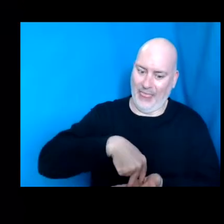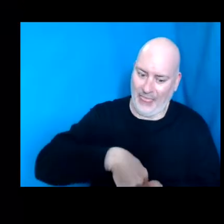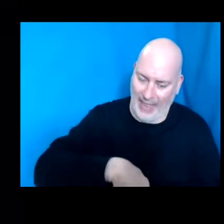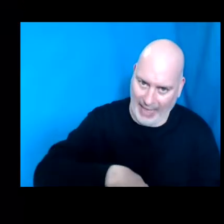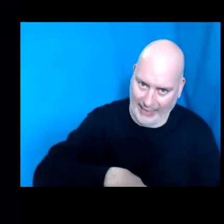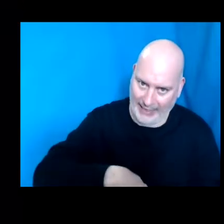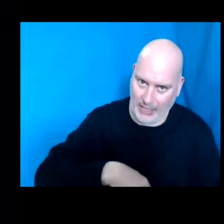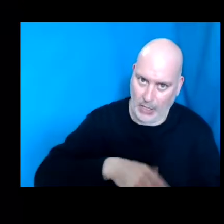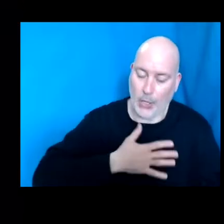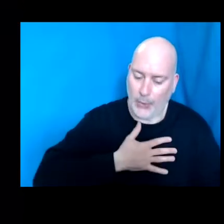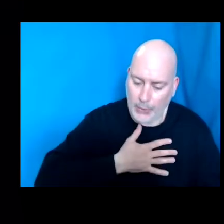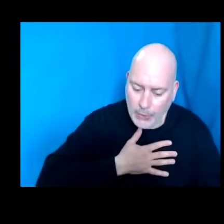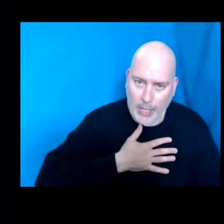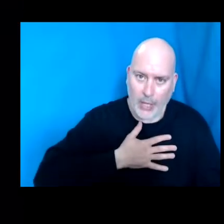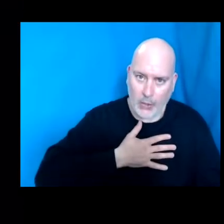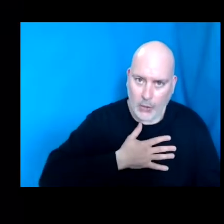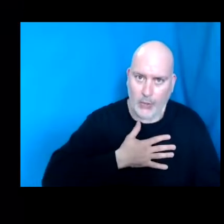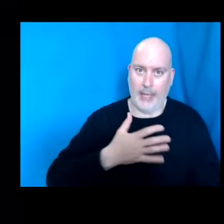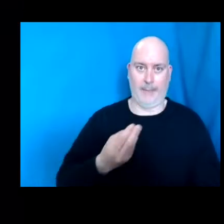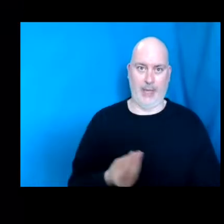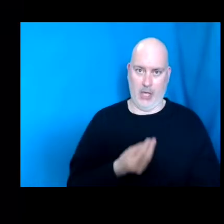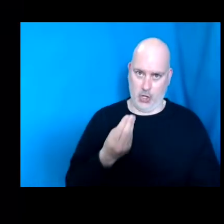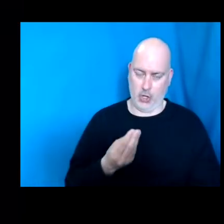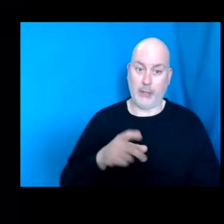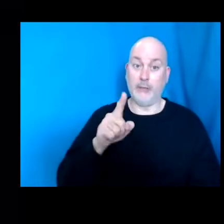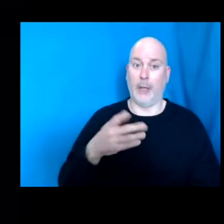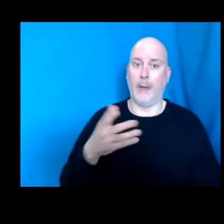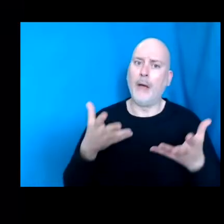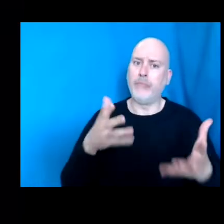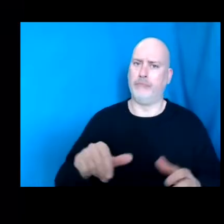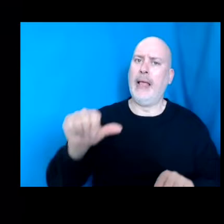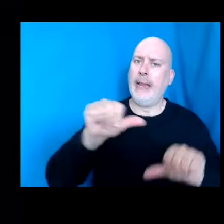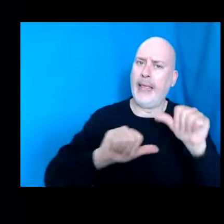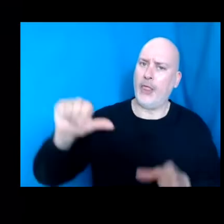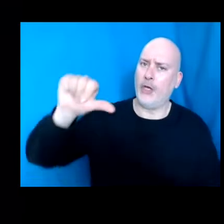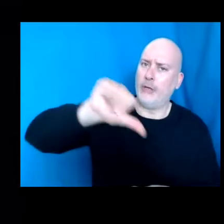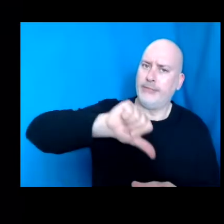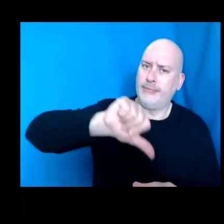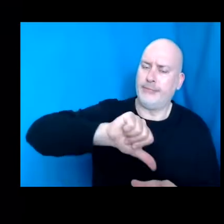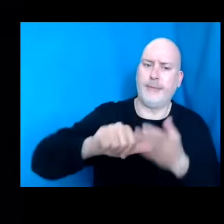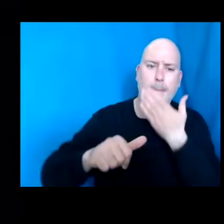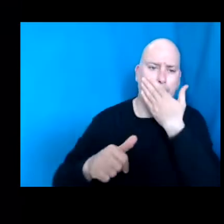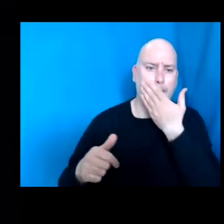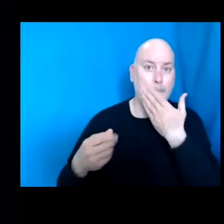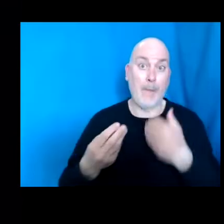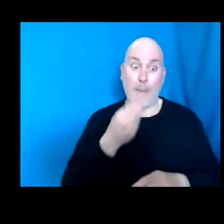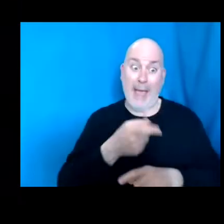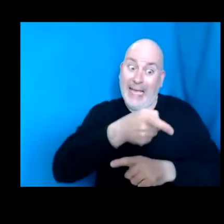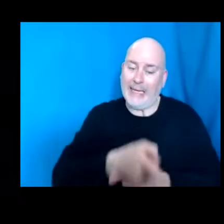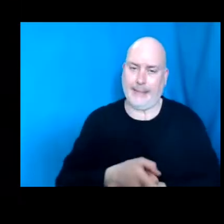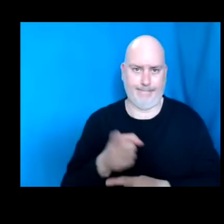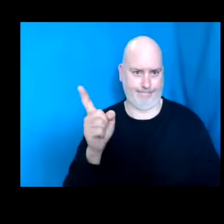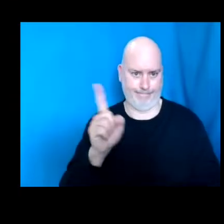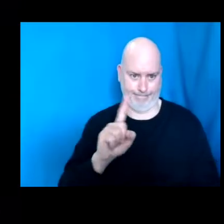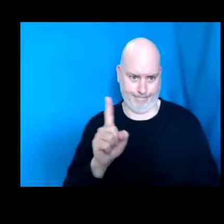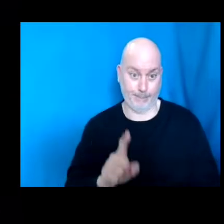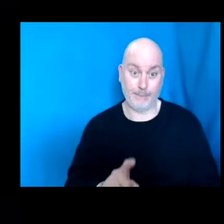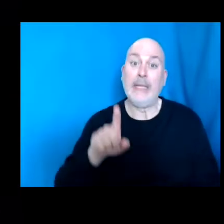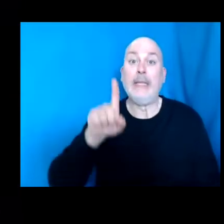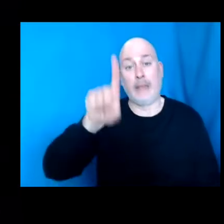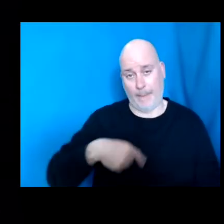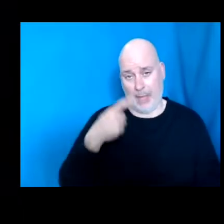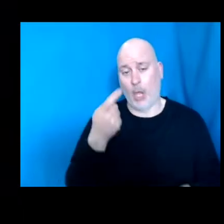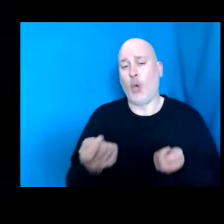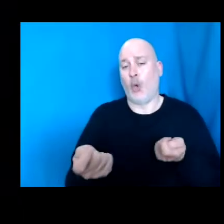pueda respirar mejor. Le vamos a ofrecer líquidos y no lo vamos a forzar a comer. Y tenemos que controlar